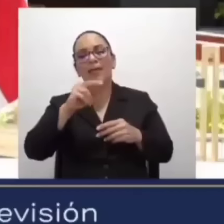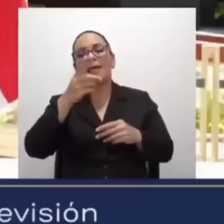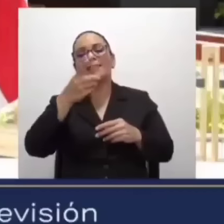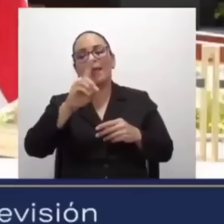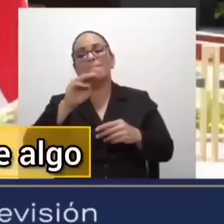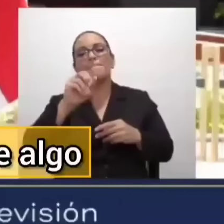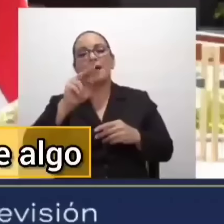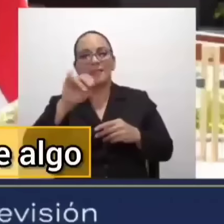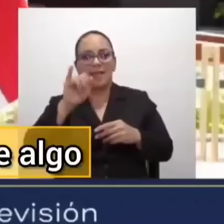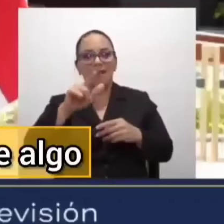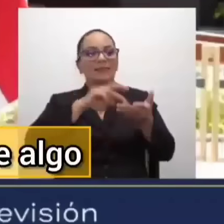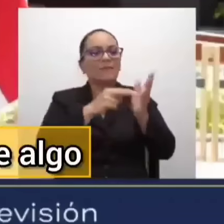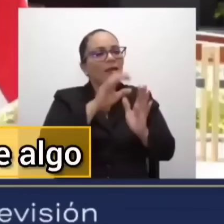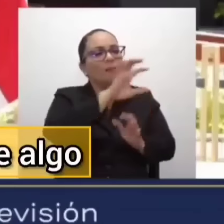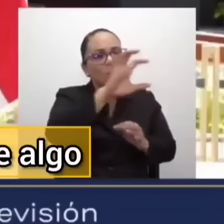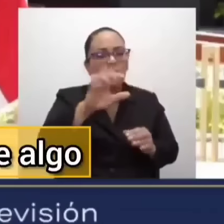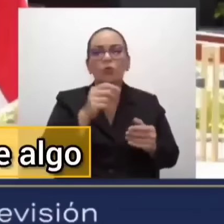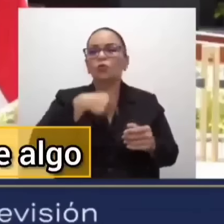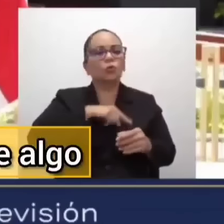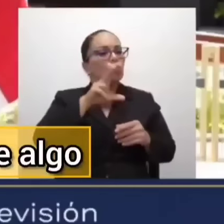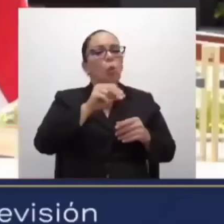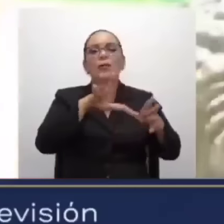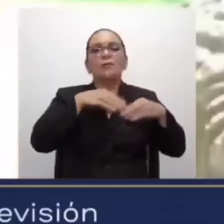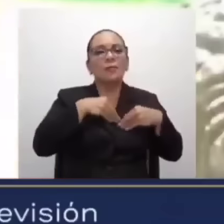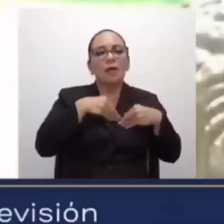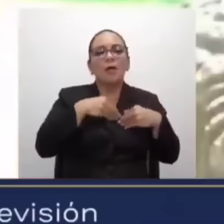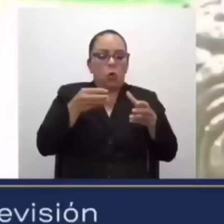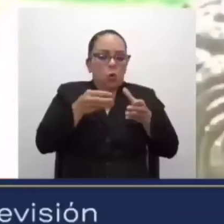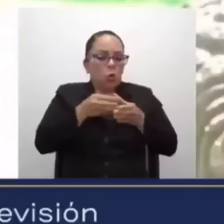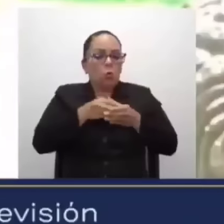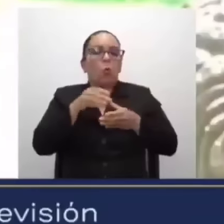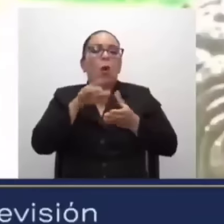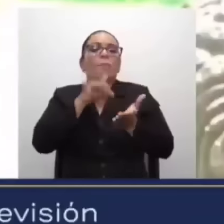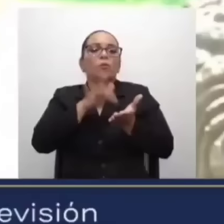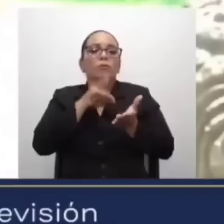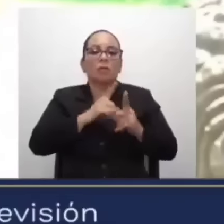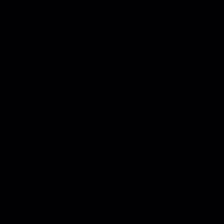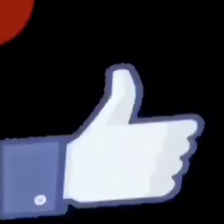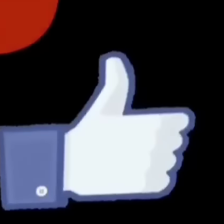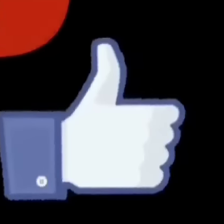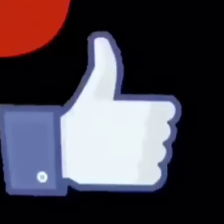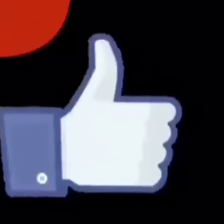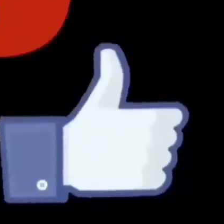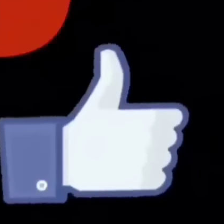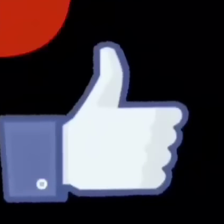podemos permitir que unos pocos estén aprovechando de algo que es de todos nosotros. Muchas gracias.